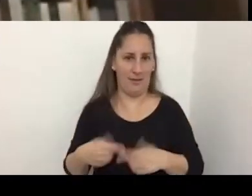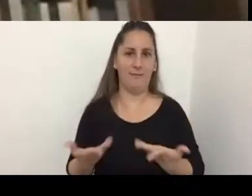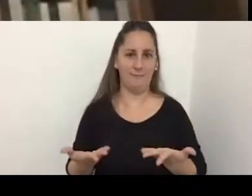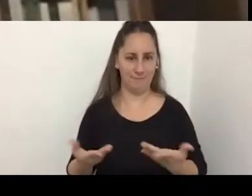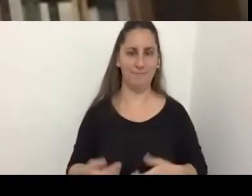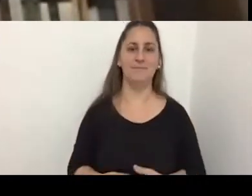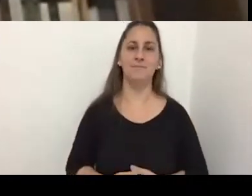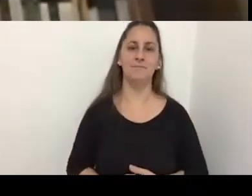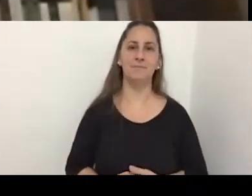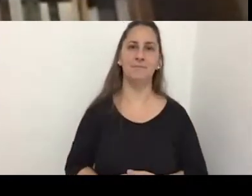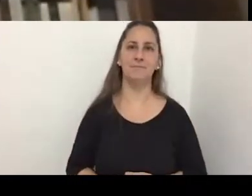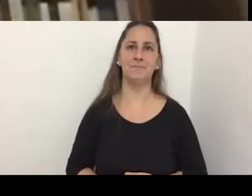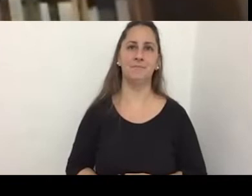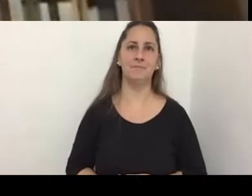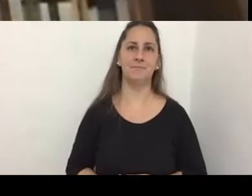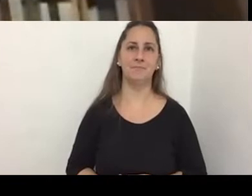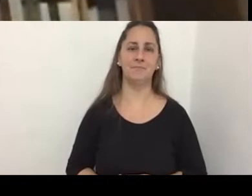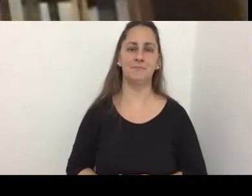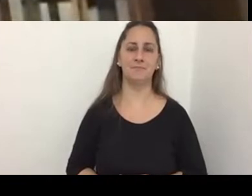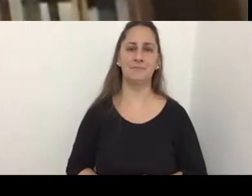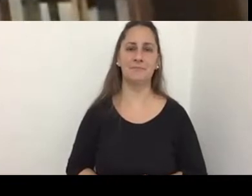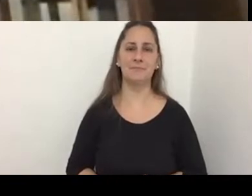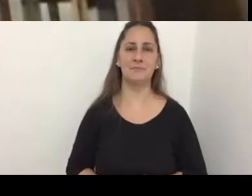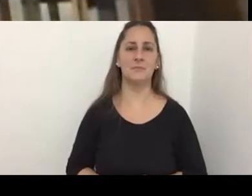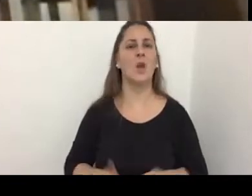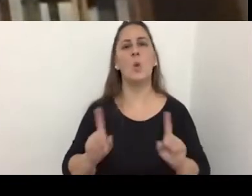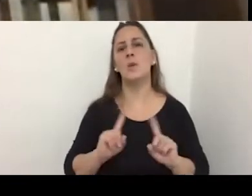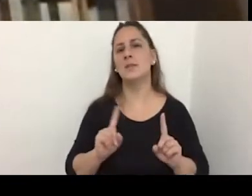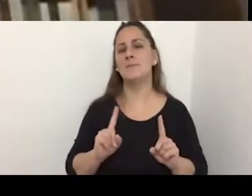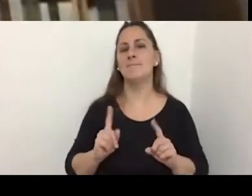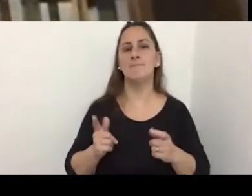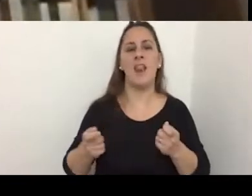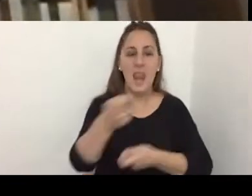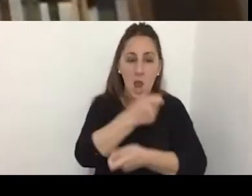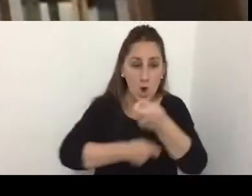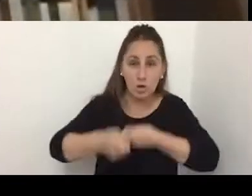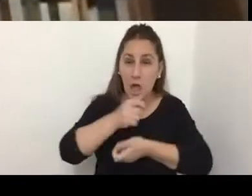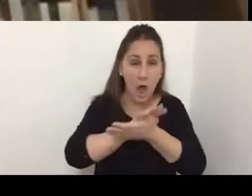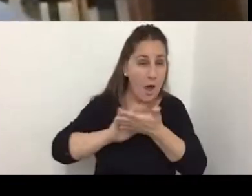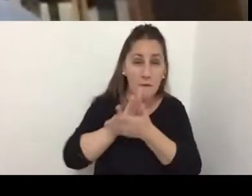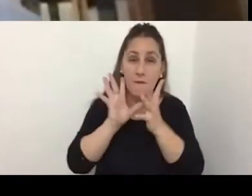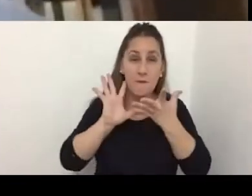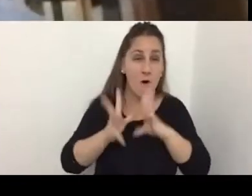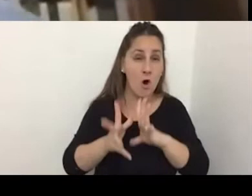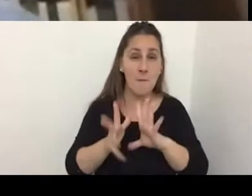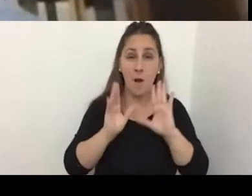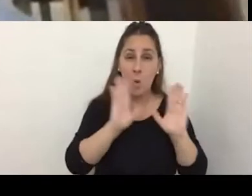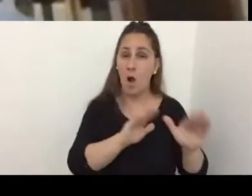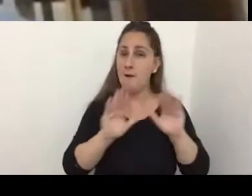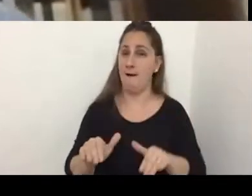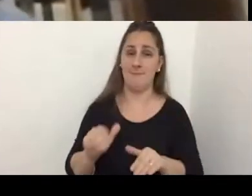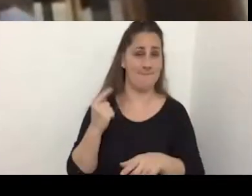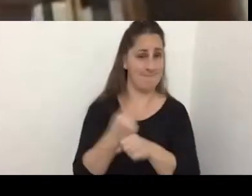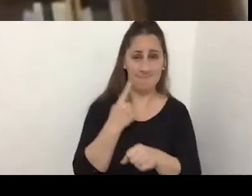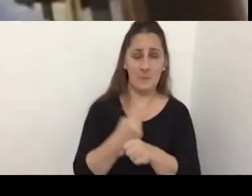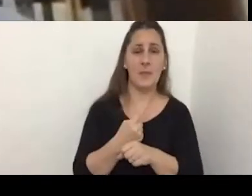¿Sí? No es lo mismo. No se va a poder negociar de la misma forma. Todo el mundo piensa que, y esto